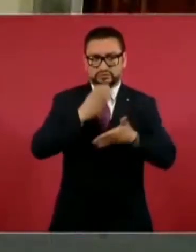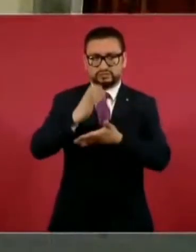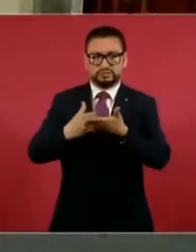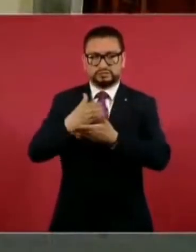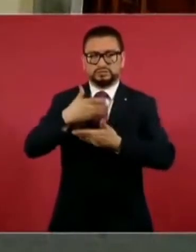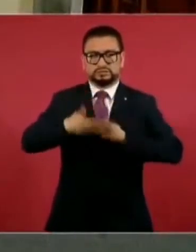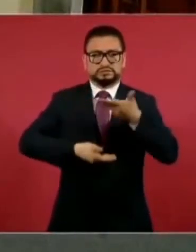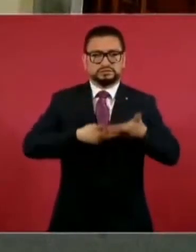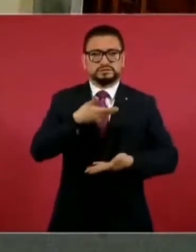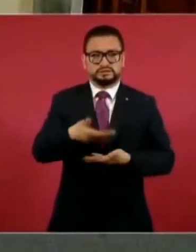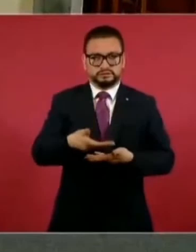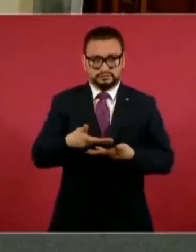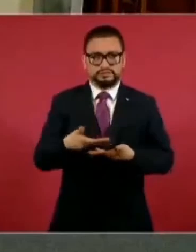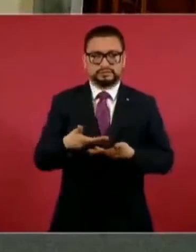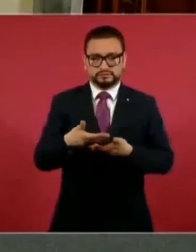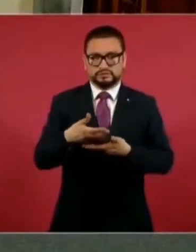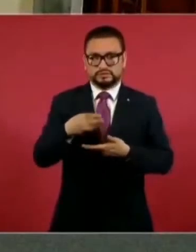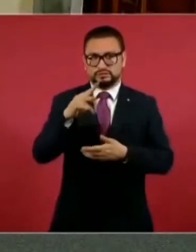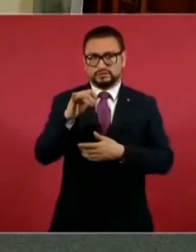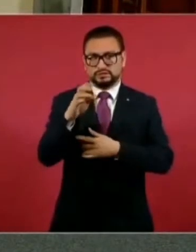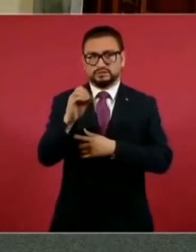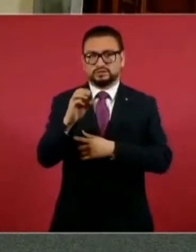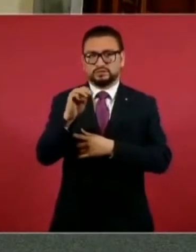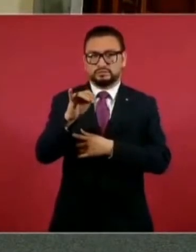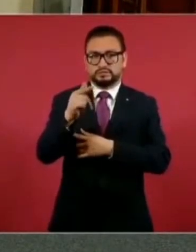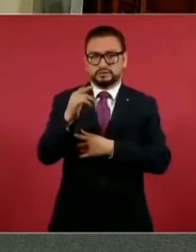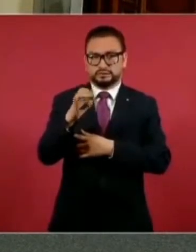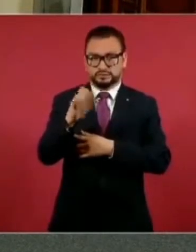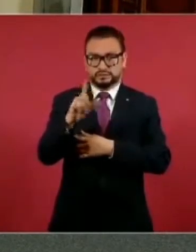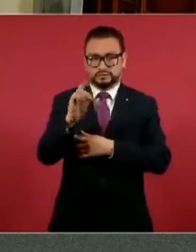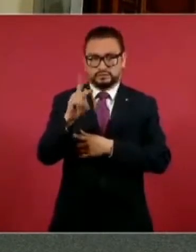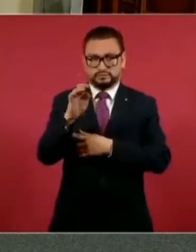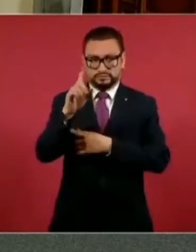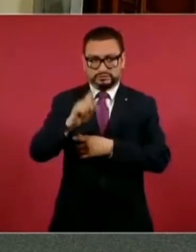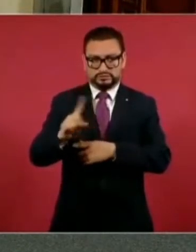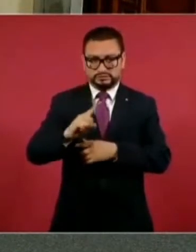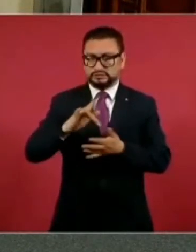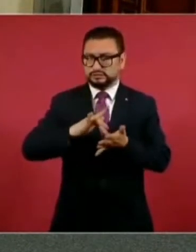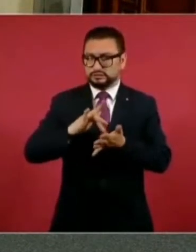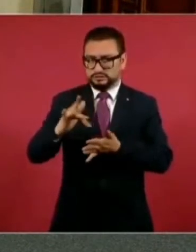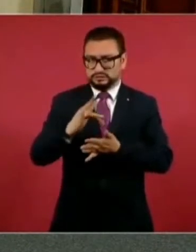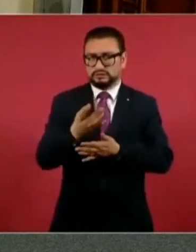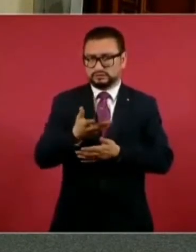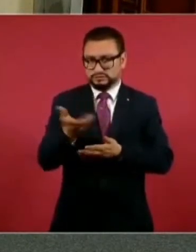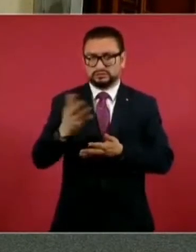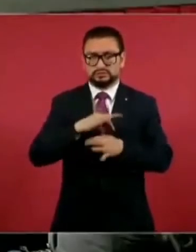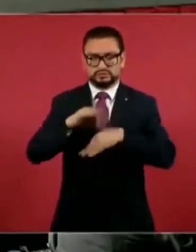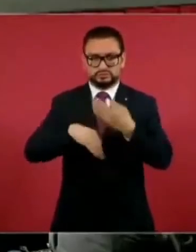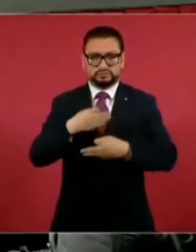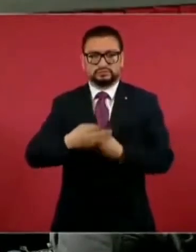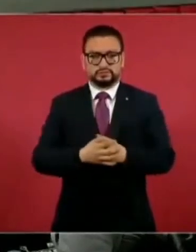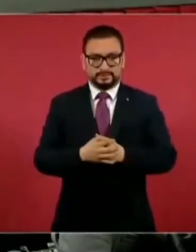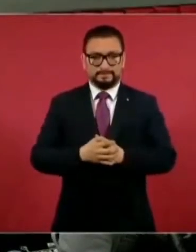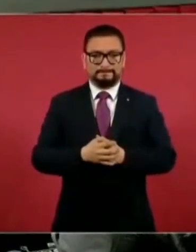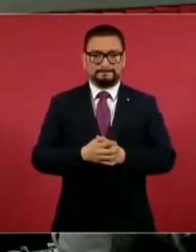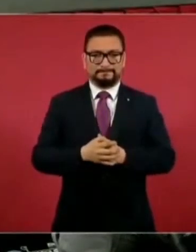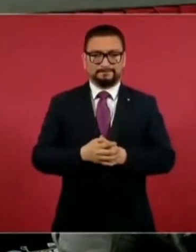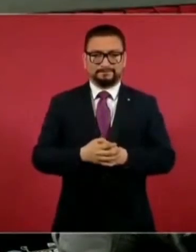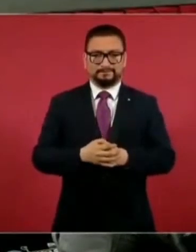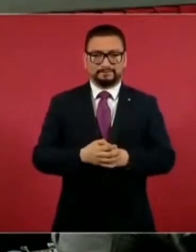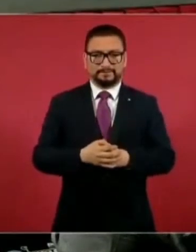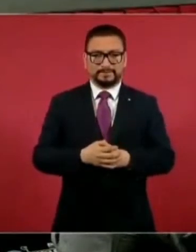y servicios, el maestro Miguel López. Muchas gracias a todos. Muchas gracias, señor